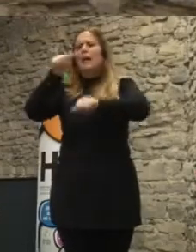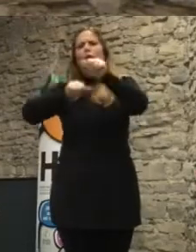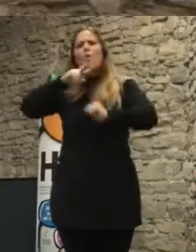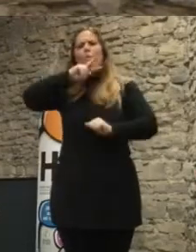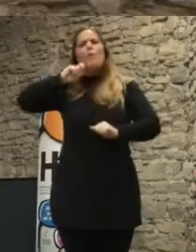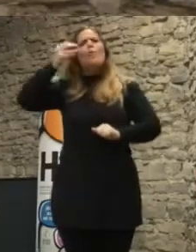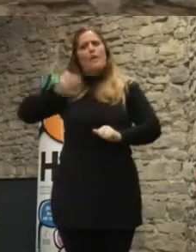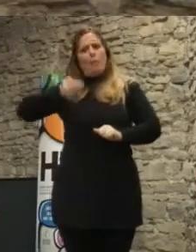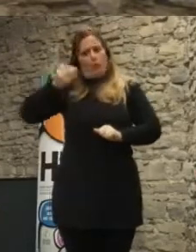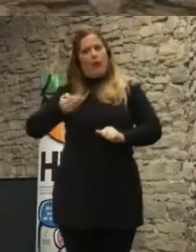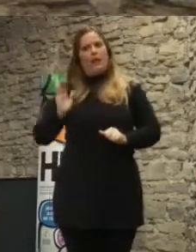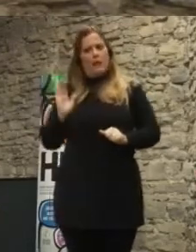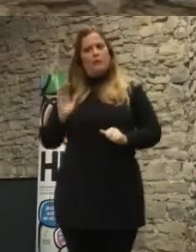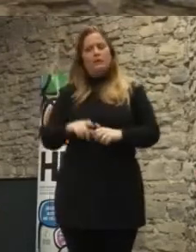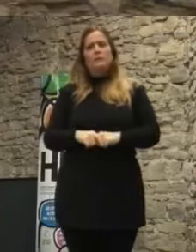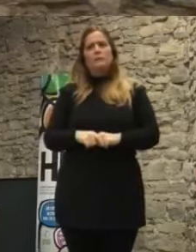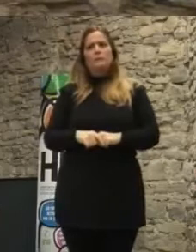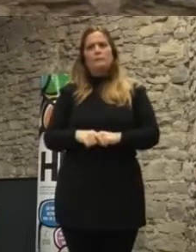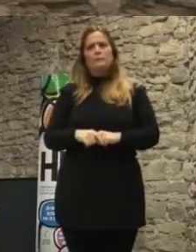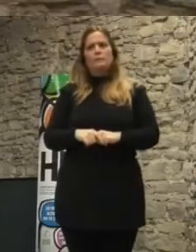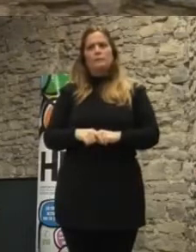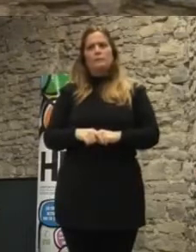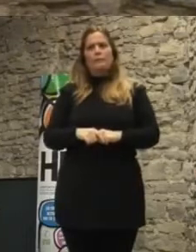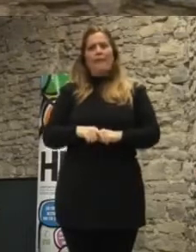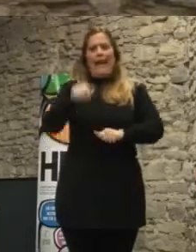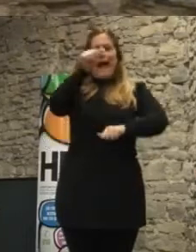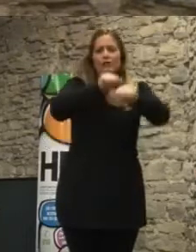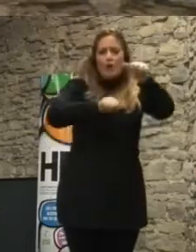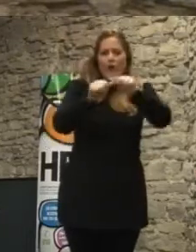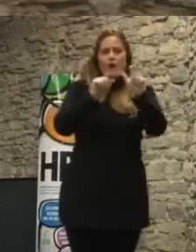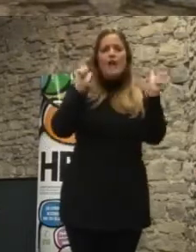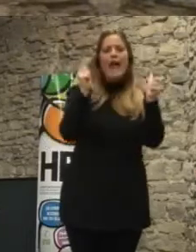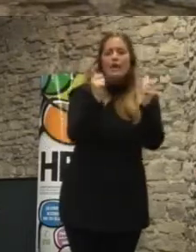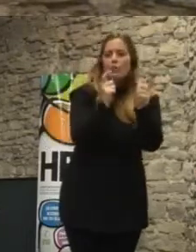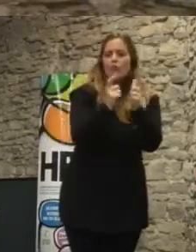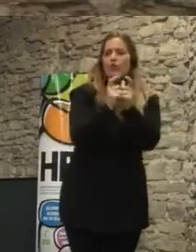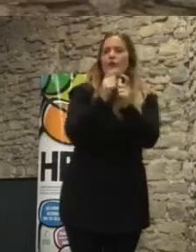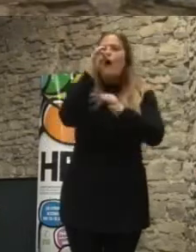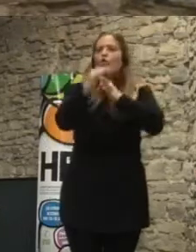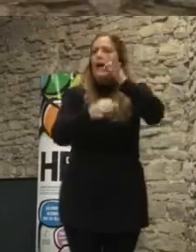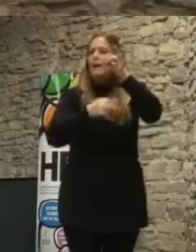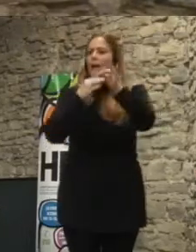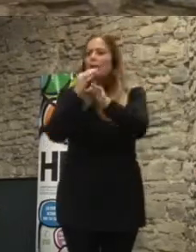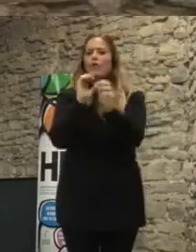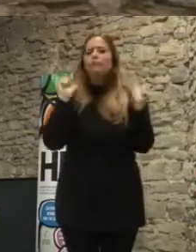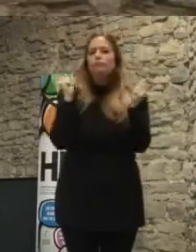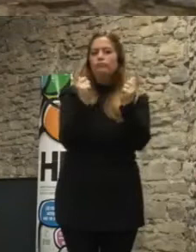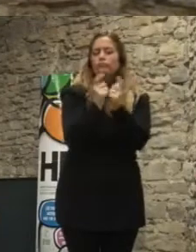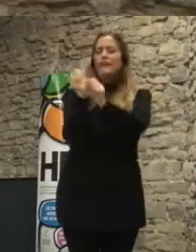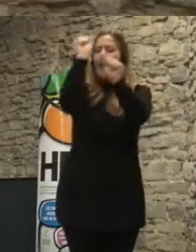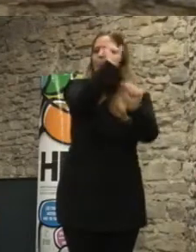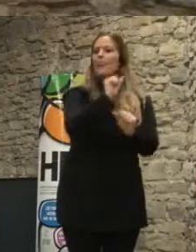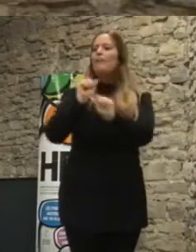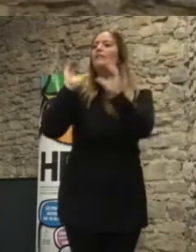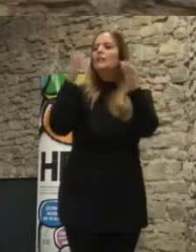El hecho asociativo, la reunión, la asociación, la organización, la defensa colectiva